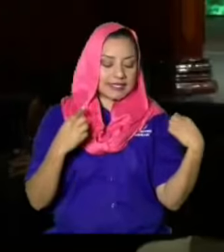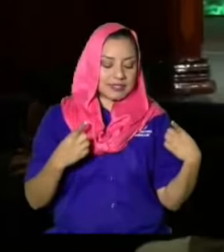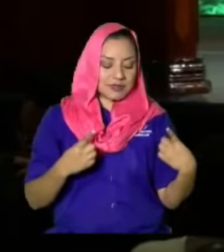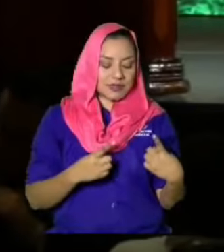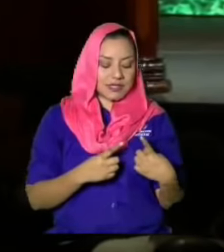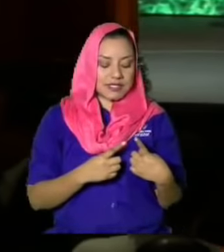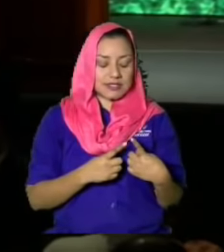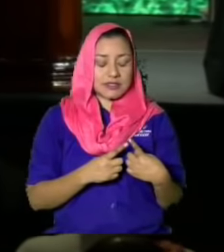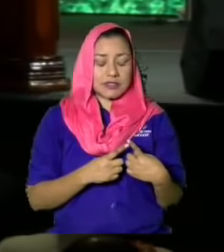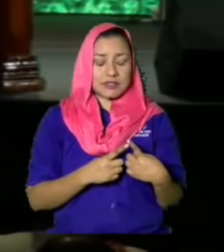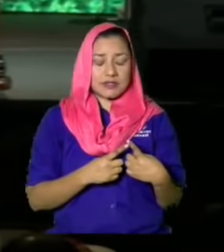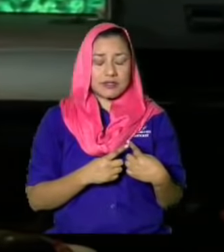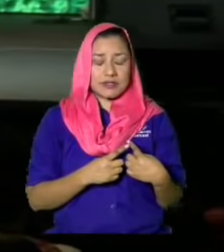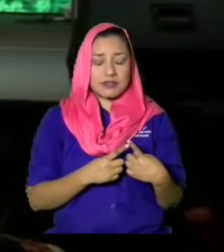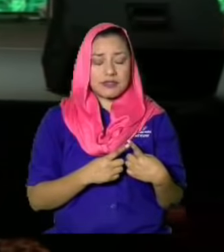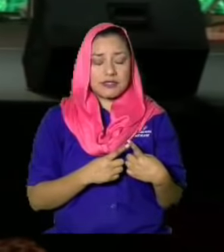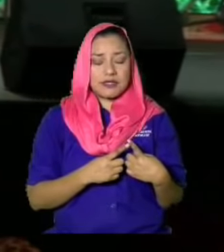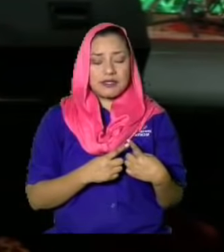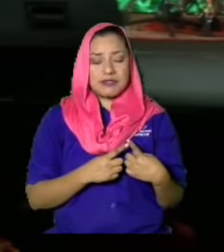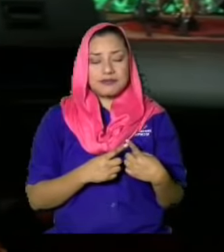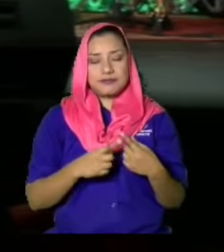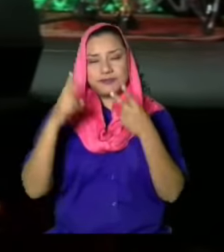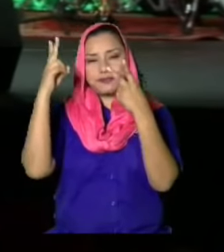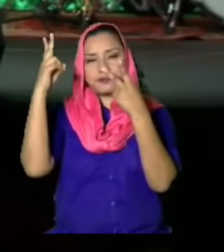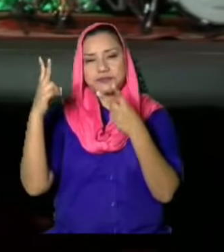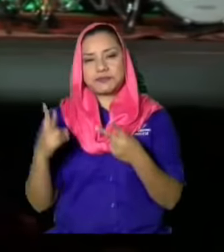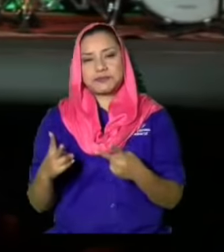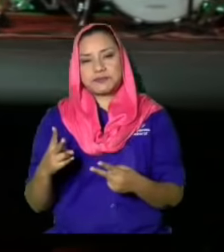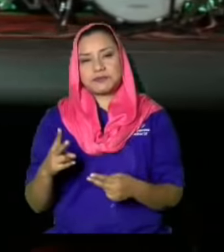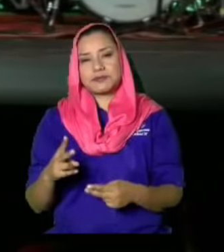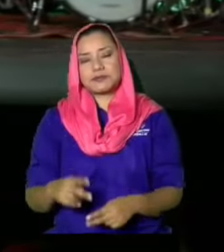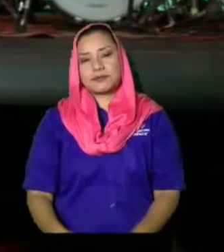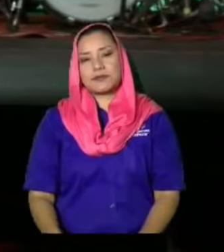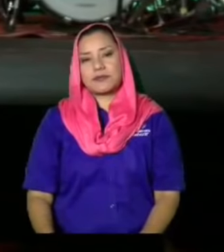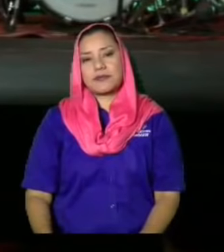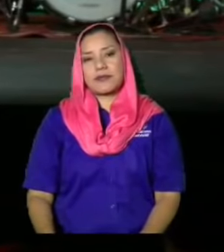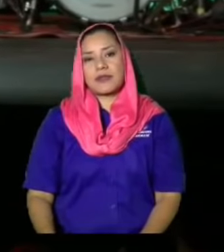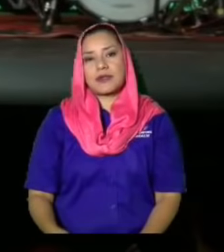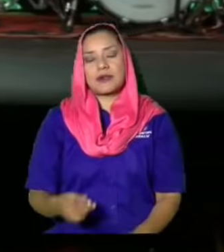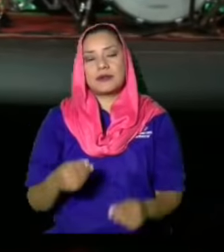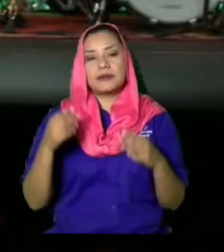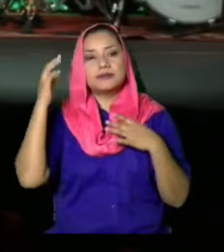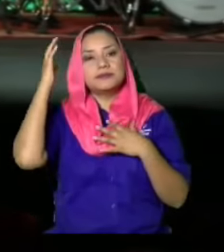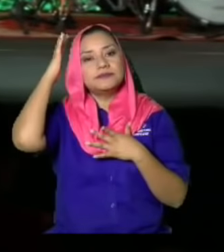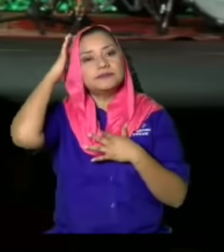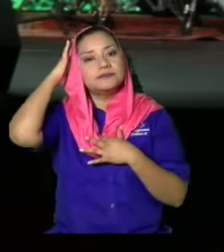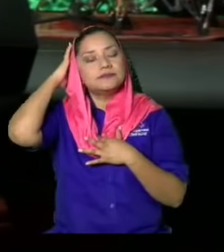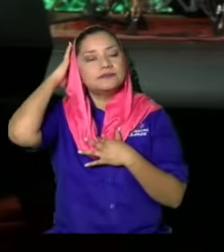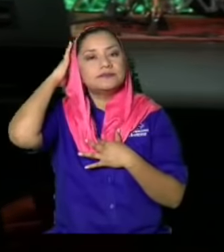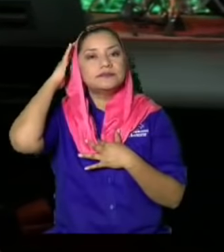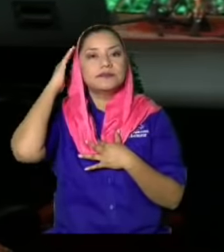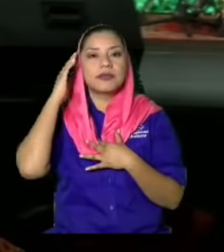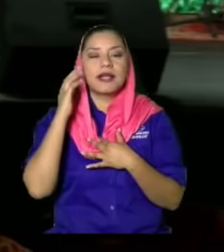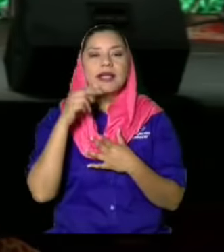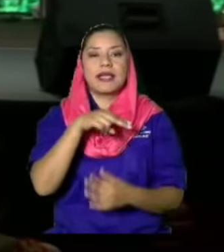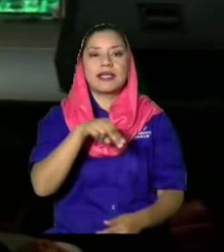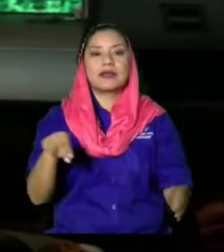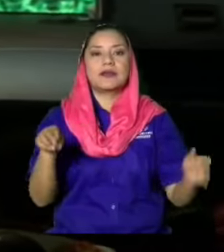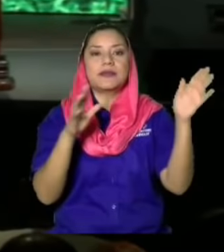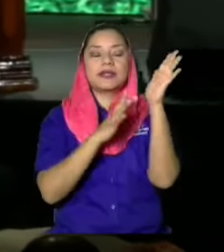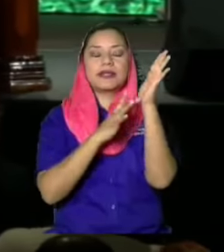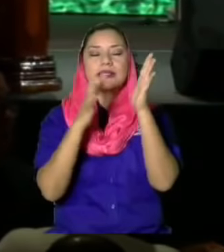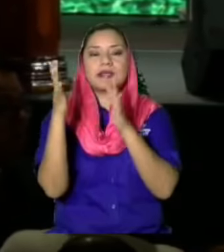de Jesús. Vienen más, vienen más, vienen más. Aleluya. Oh, gracias. Ore, ore, ore, ore esta